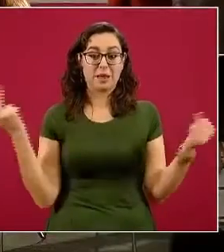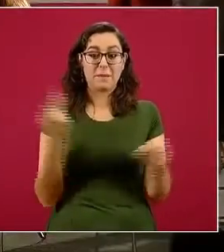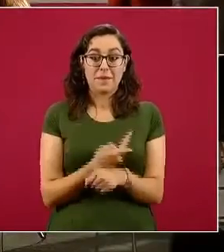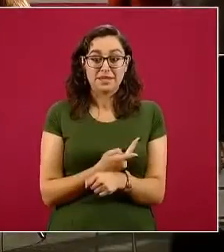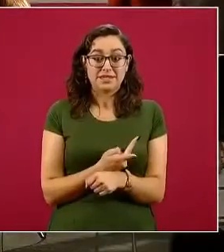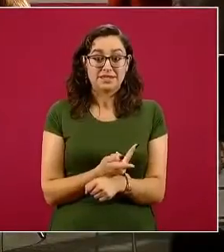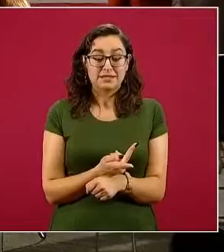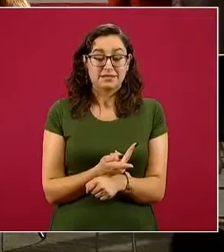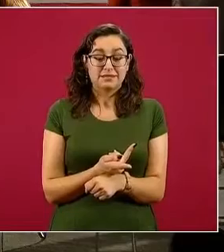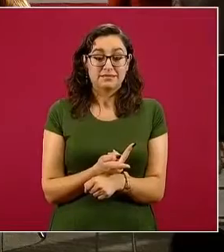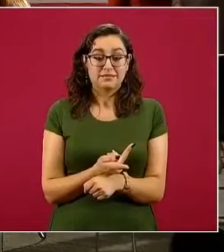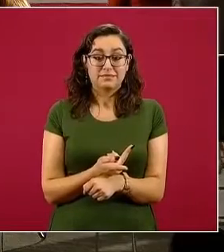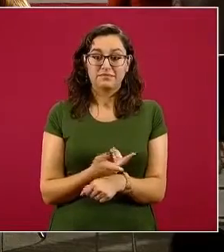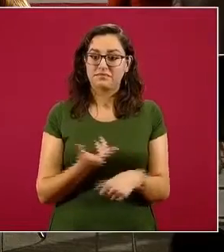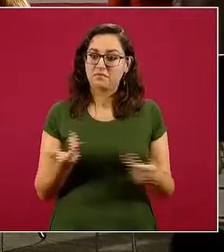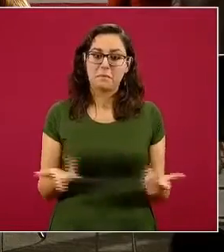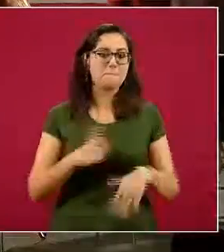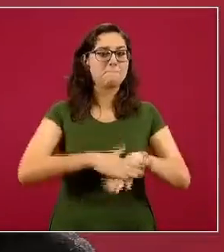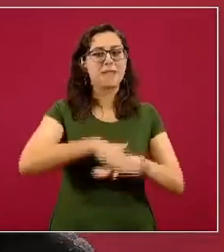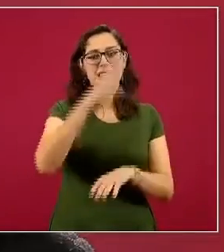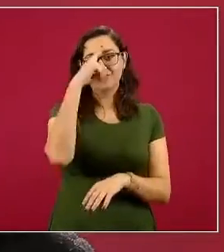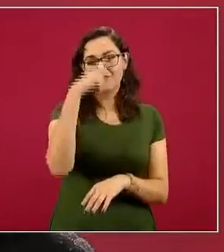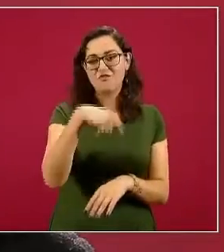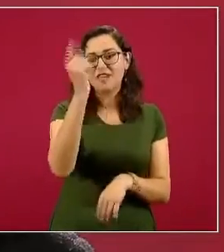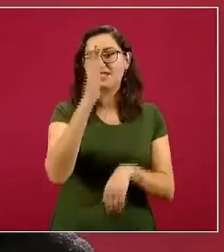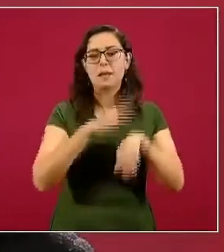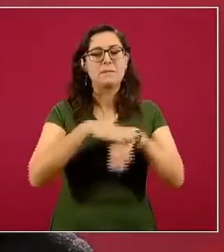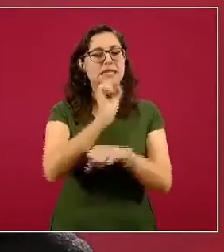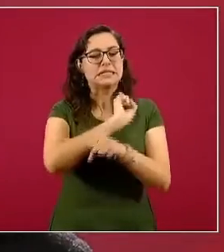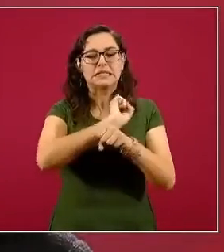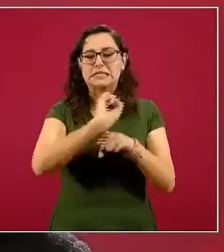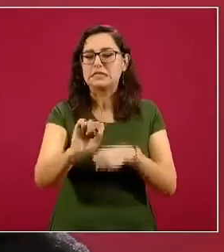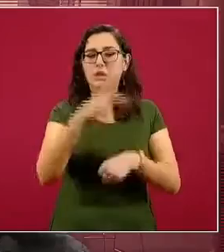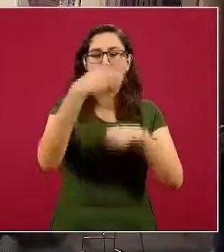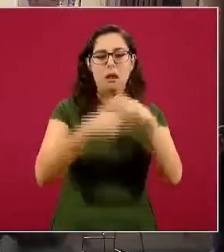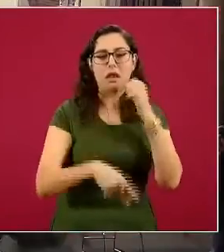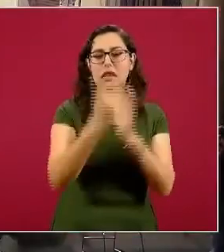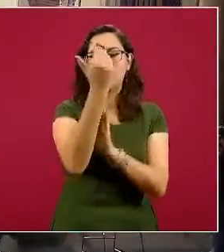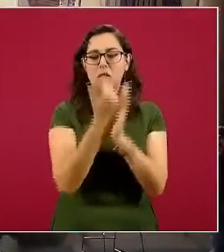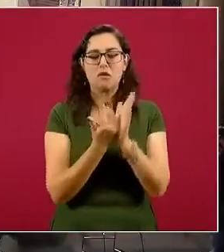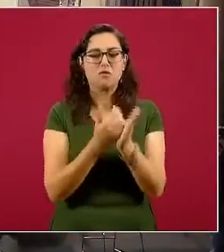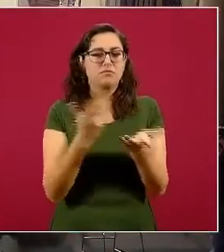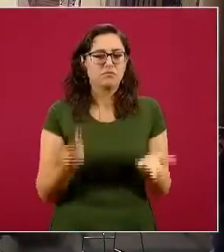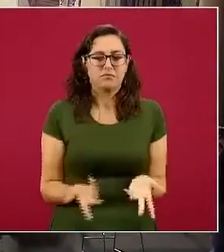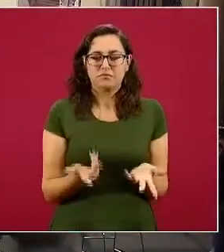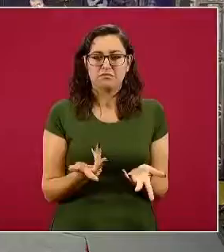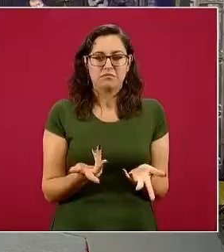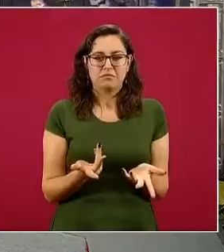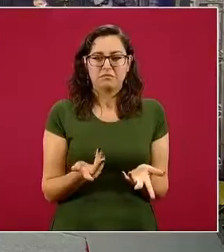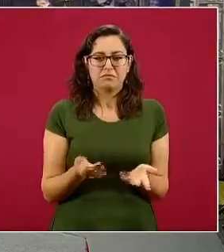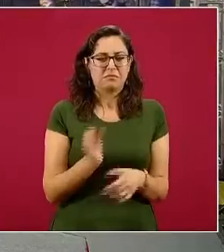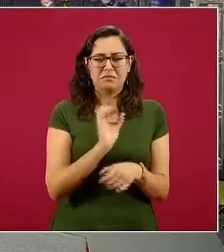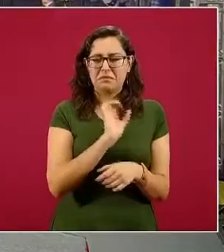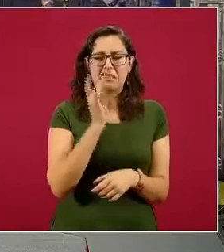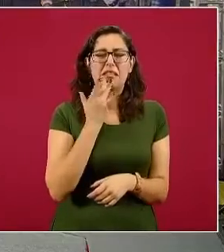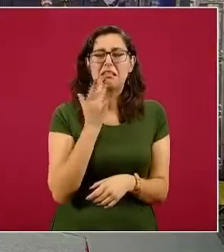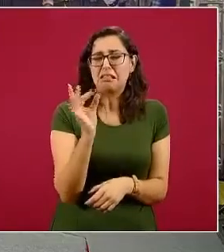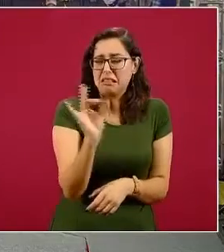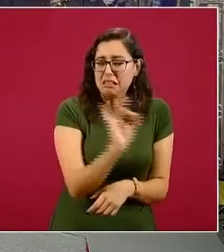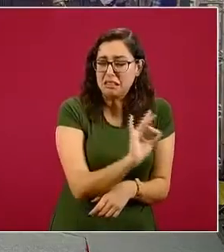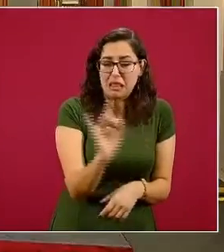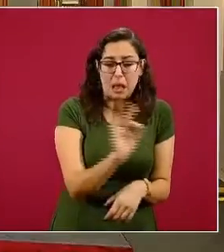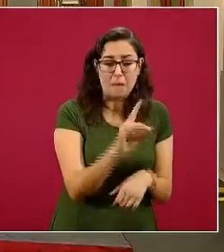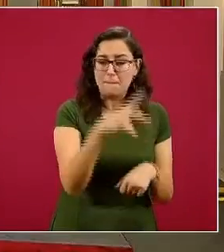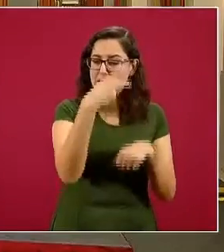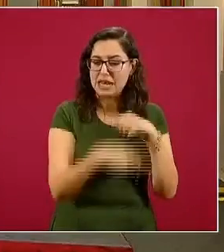González, es mucho más fácil y de mucho menor riesgo. De por sí son de bajo riesgo las intervenciones, pero es aún menor